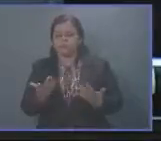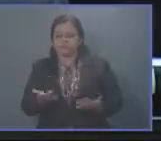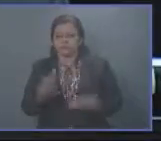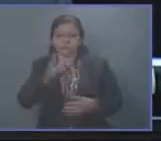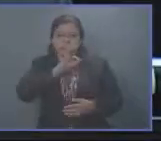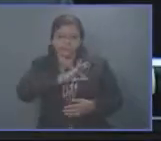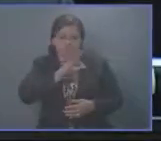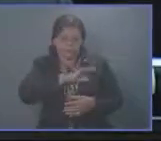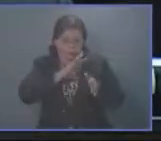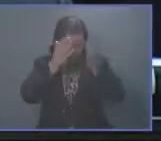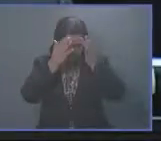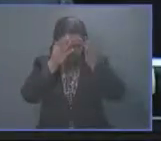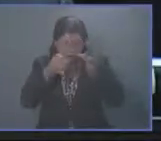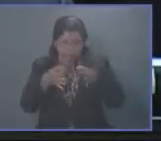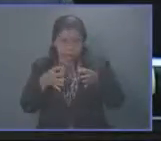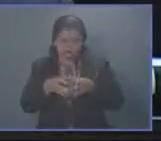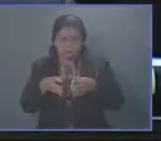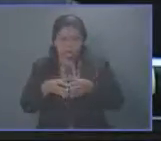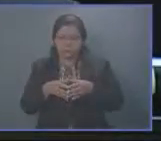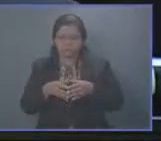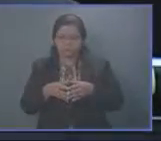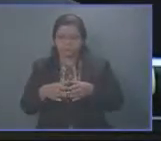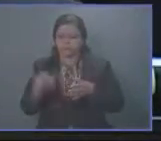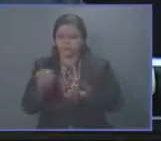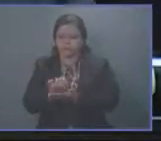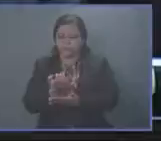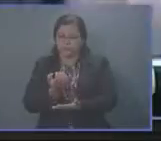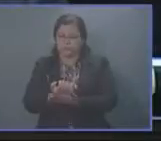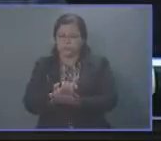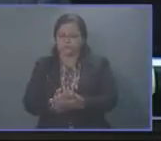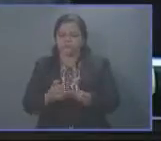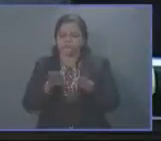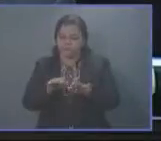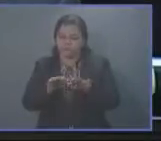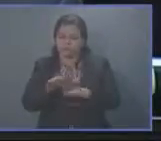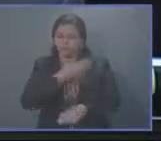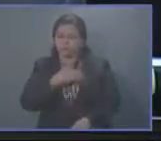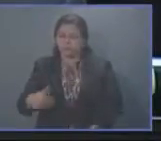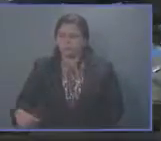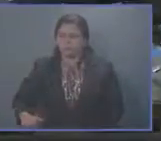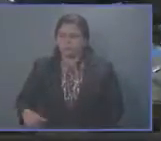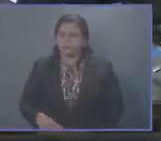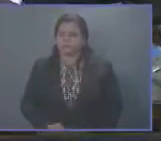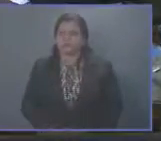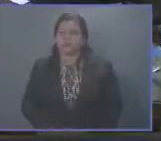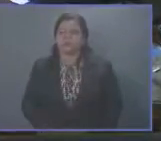favorable en la Comisión de Economía. Muchas gracias, presidente.